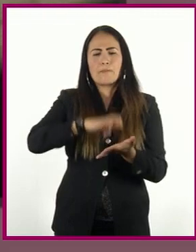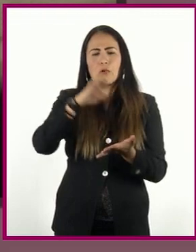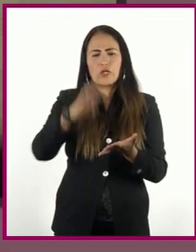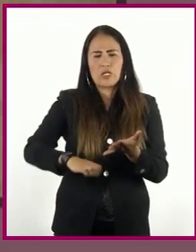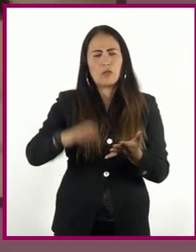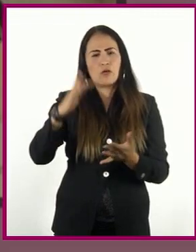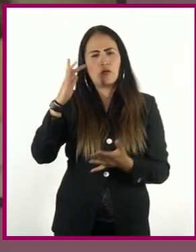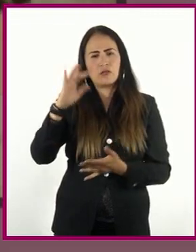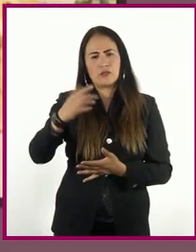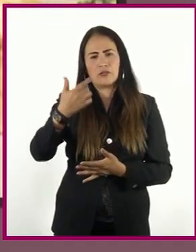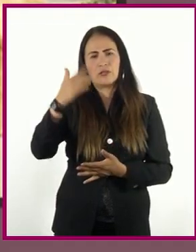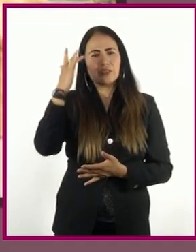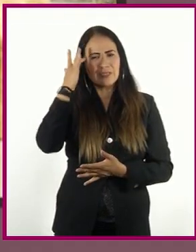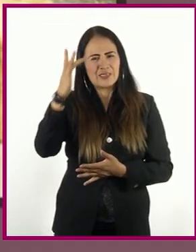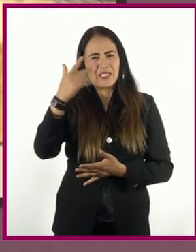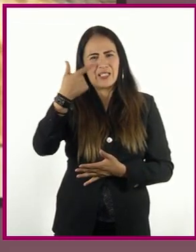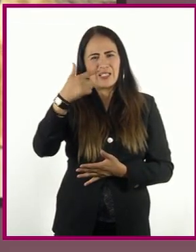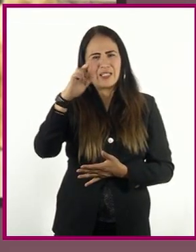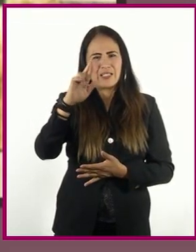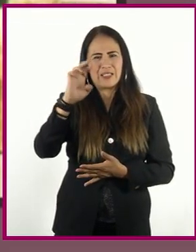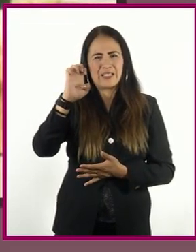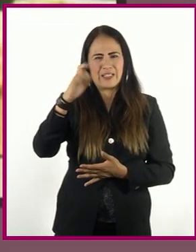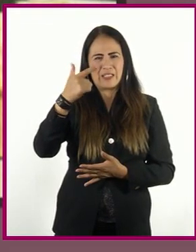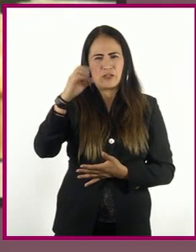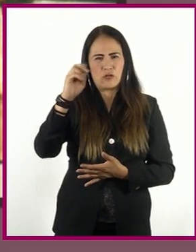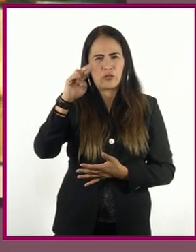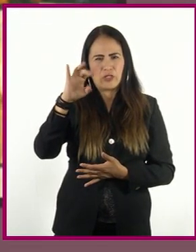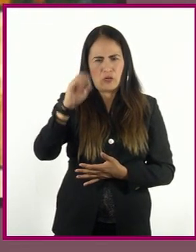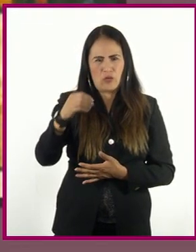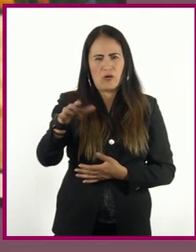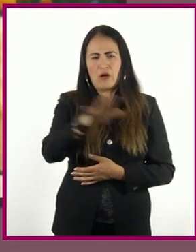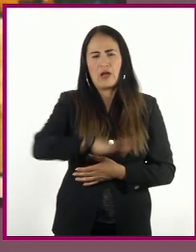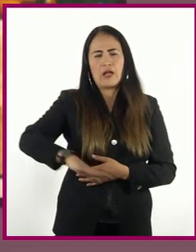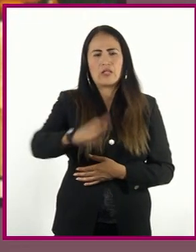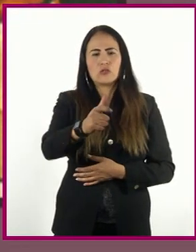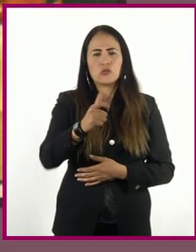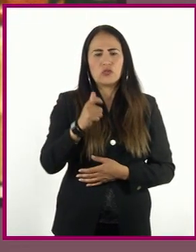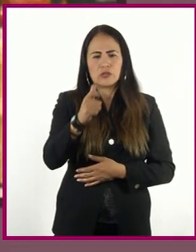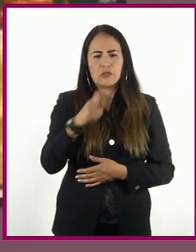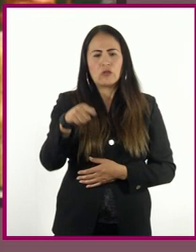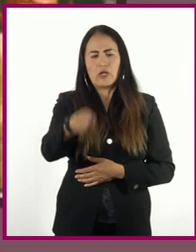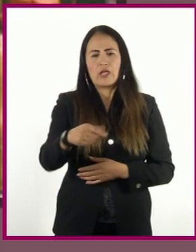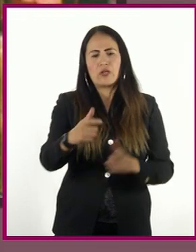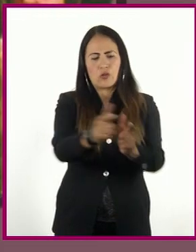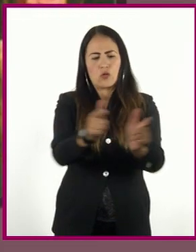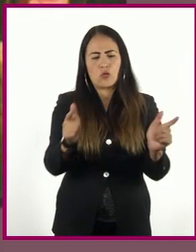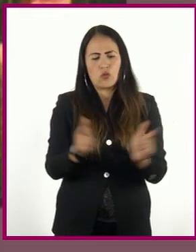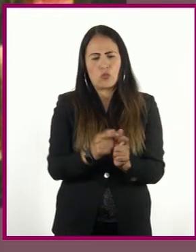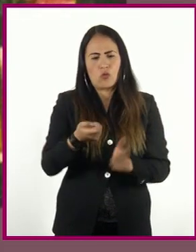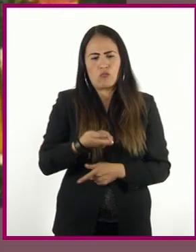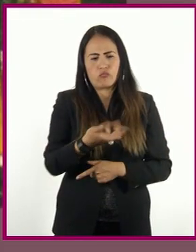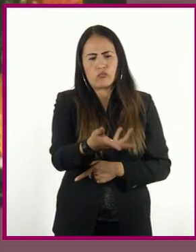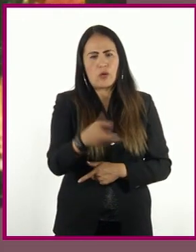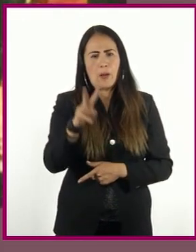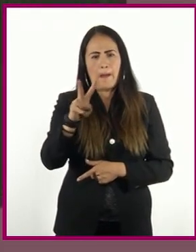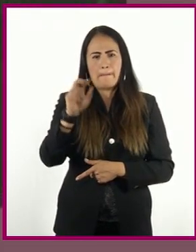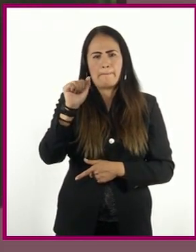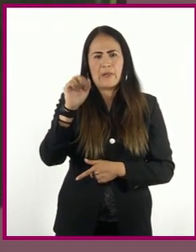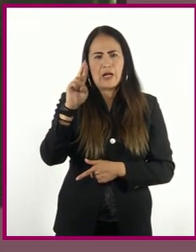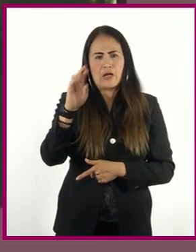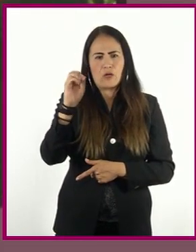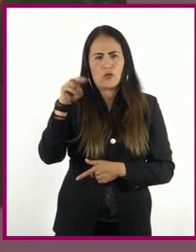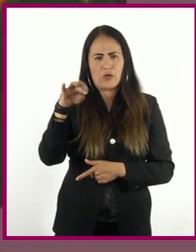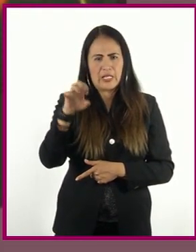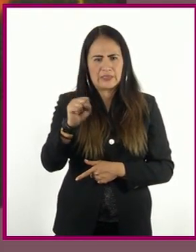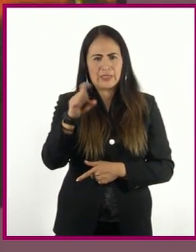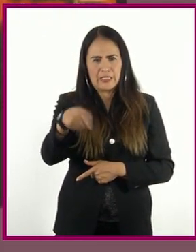San Gregorio, en Xochimilco. Hay un grupo de jóvenes que se llaman los varones, y ellos son los encargados en apoyar